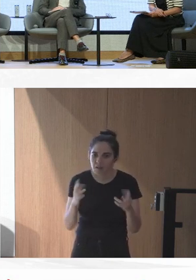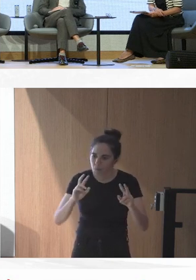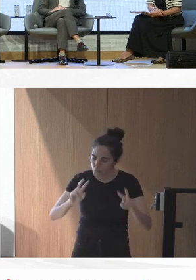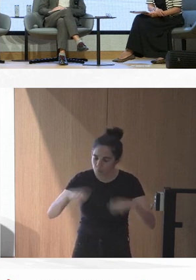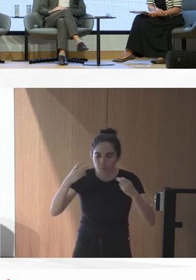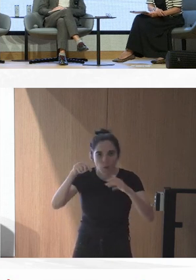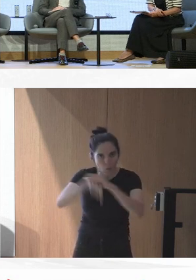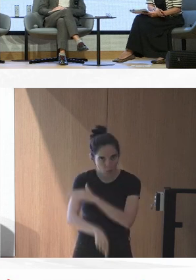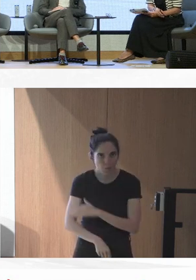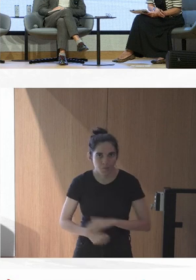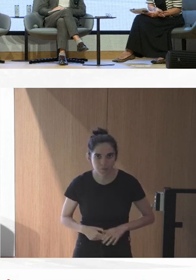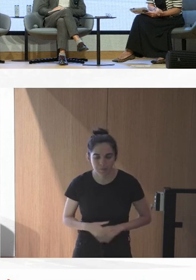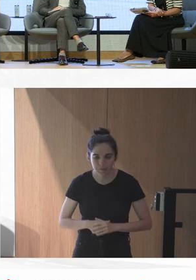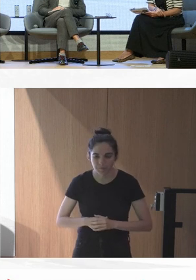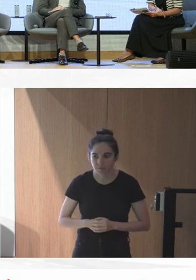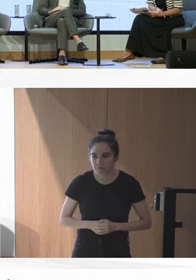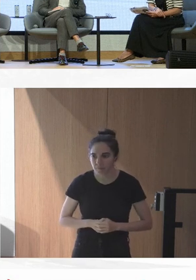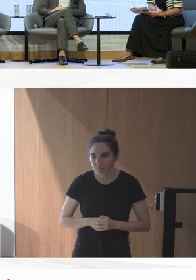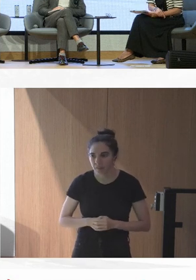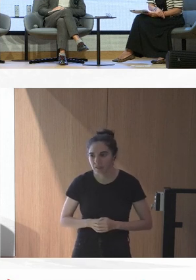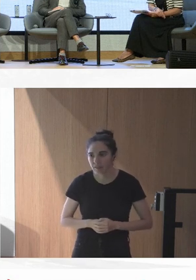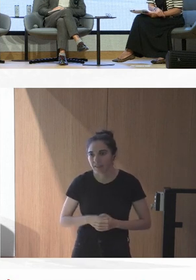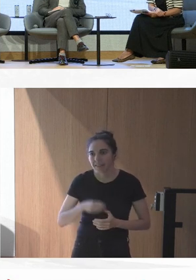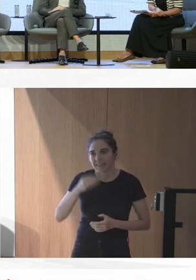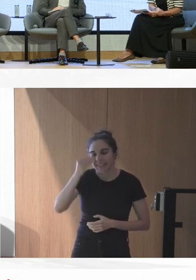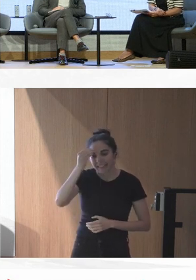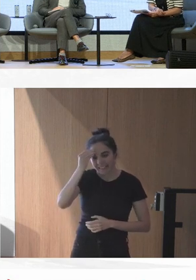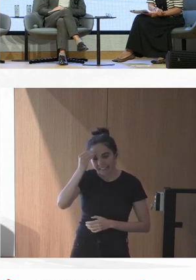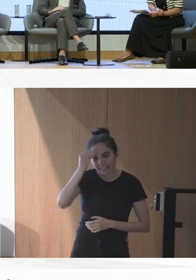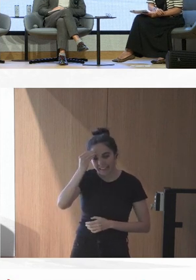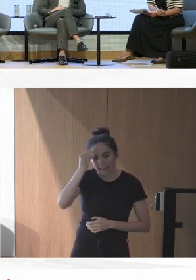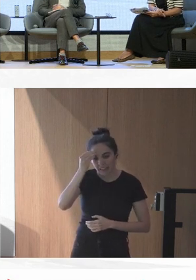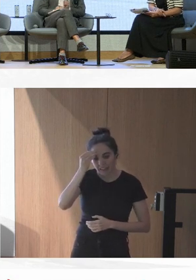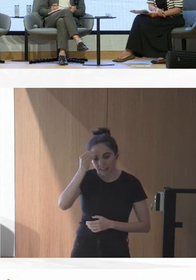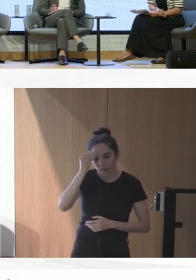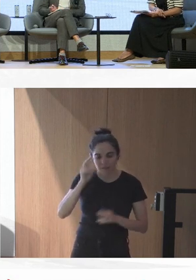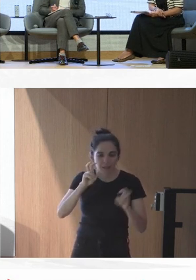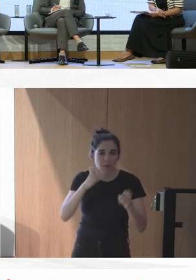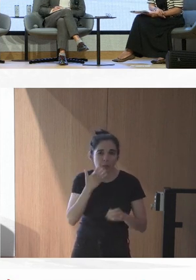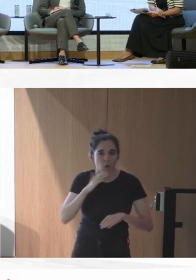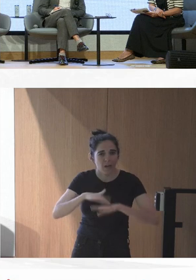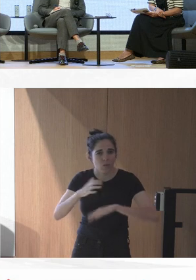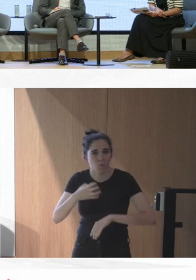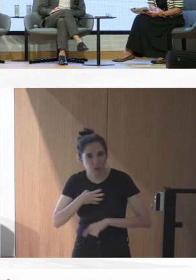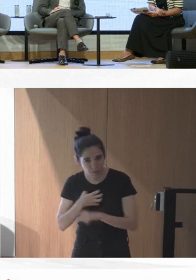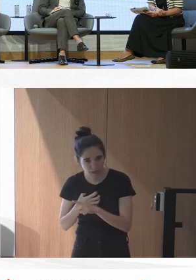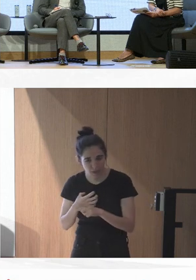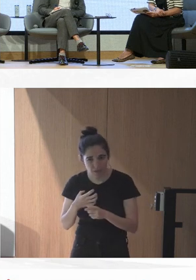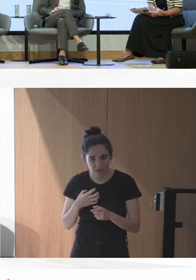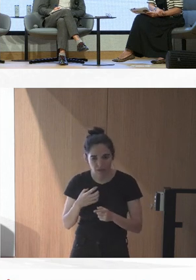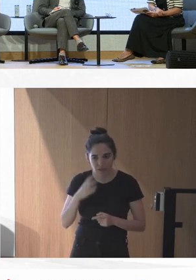que es necesario, con respecto al menos a la inimputabilidad, el reconocimiento de que